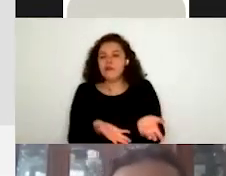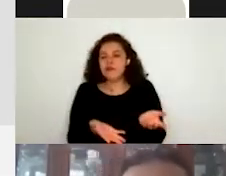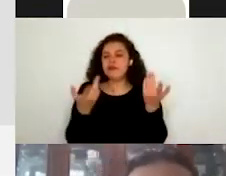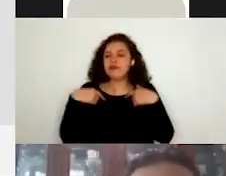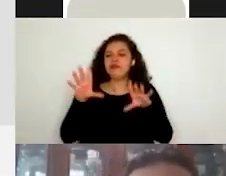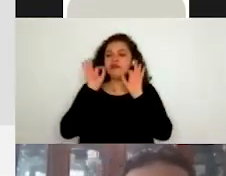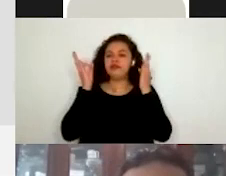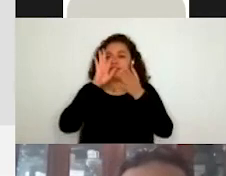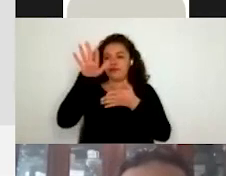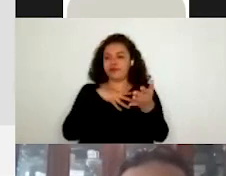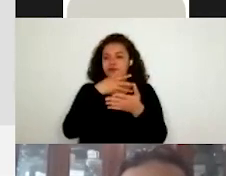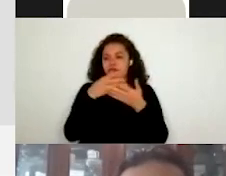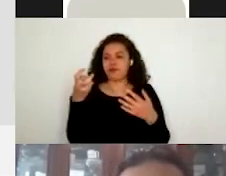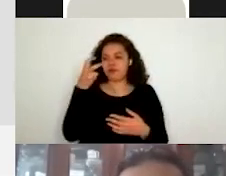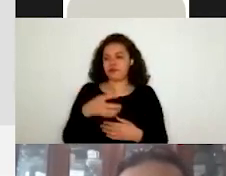formato.